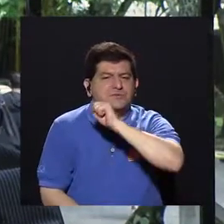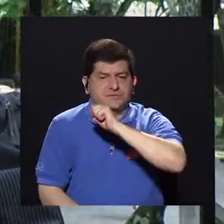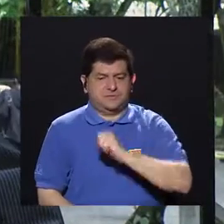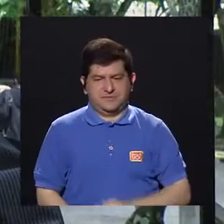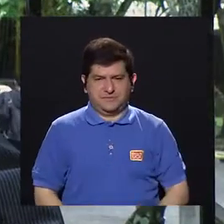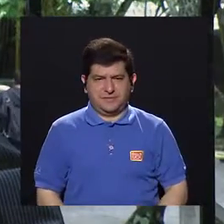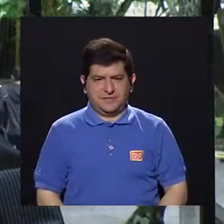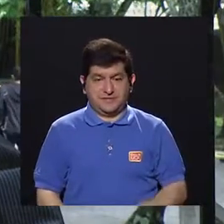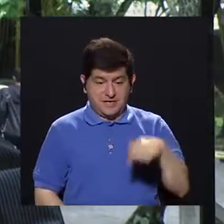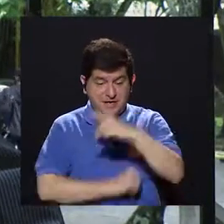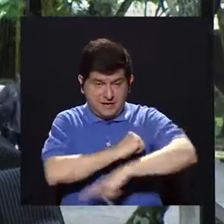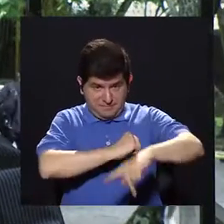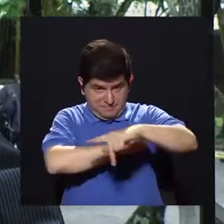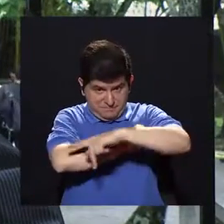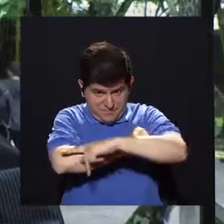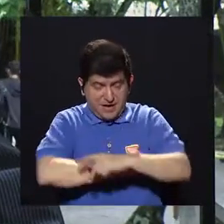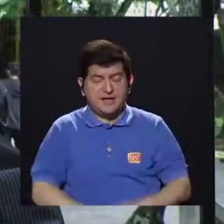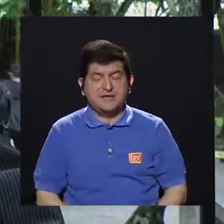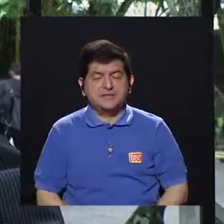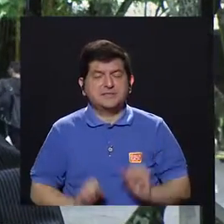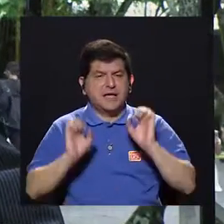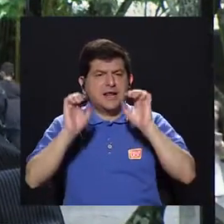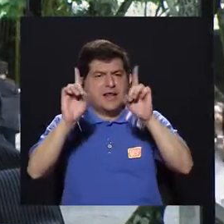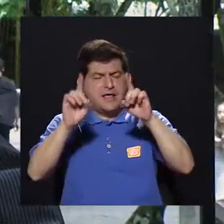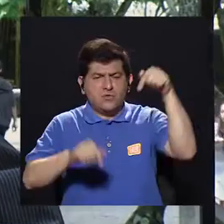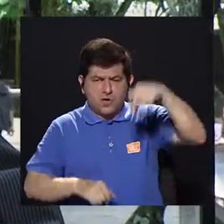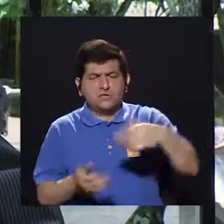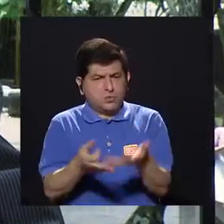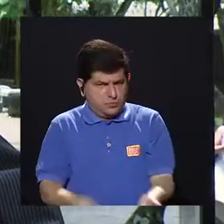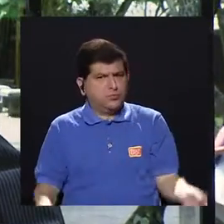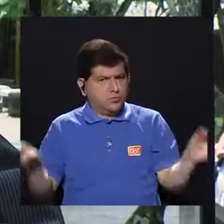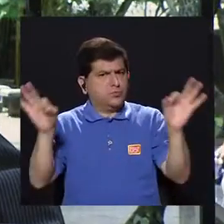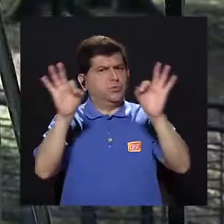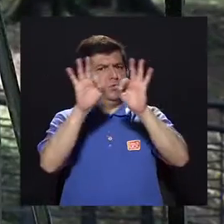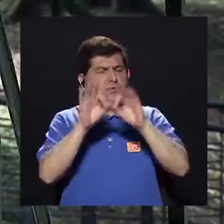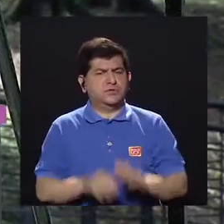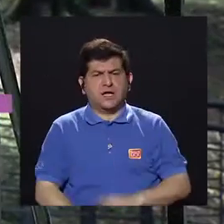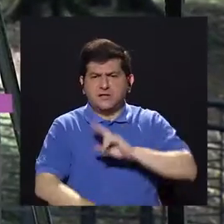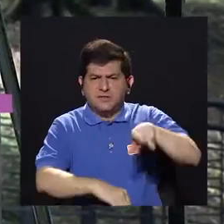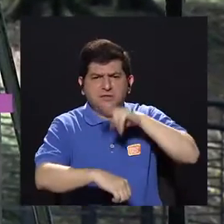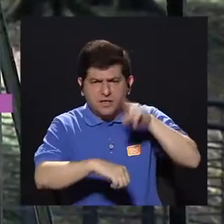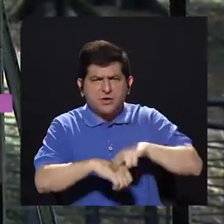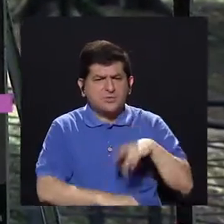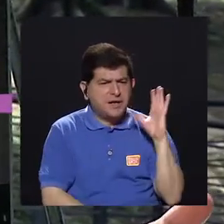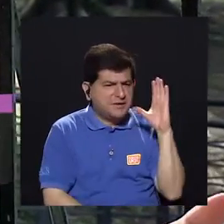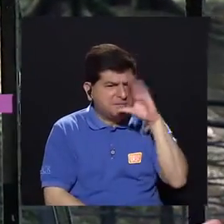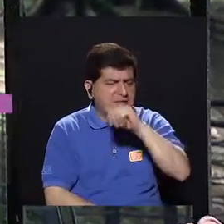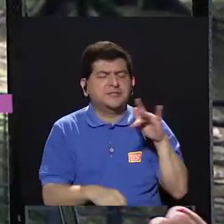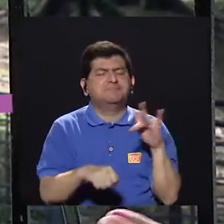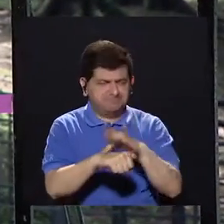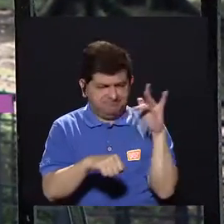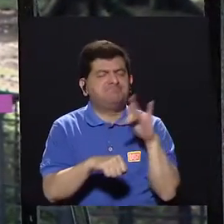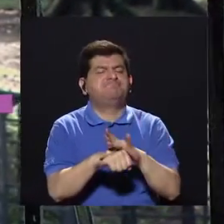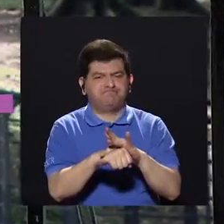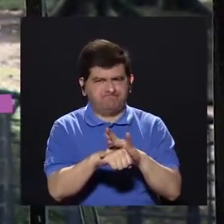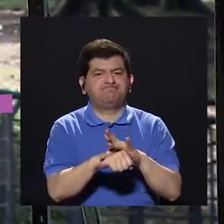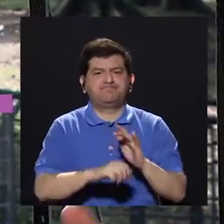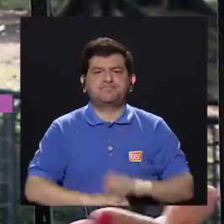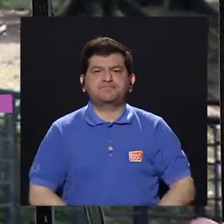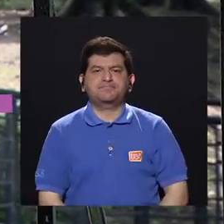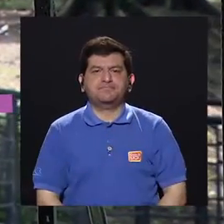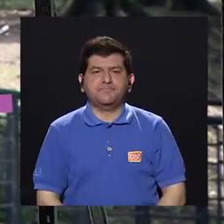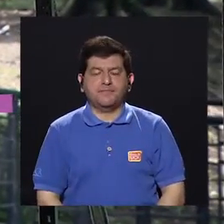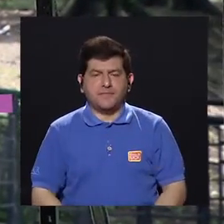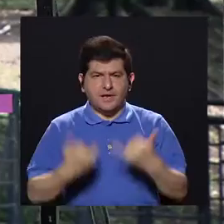es tan importante que usualmente sí se sospecha tempranamente. Doctor, ya nos conversó anteriormente de que es